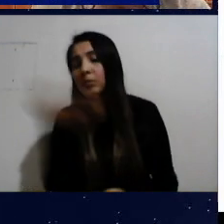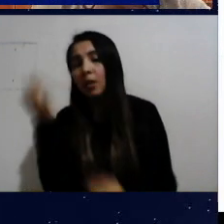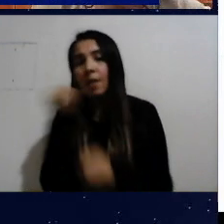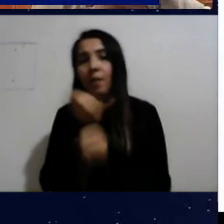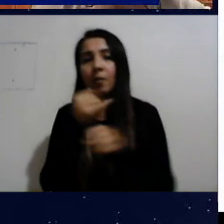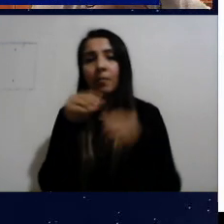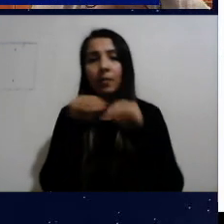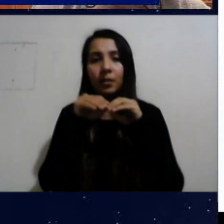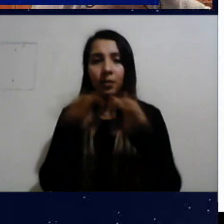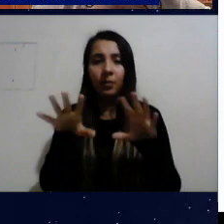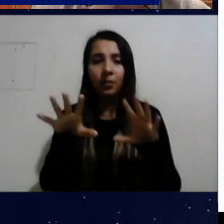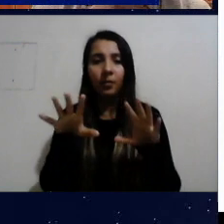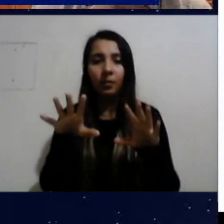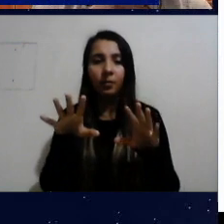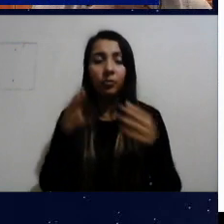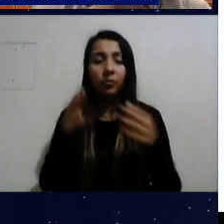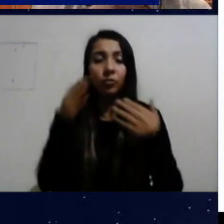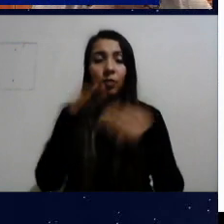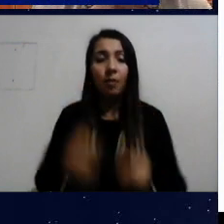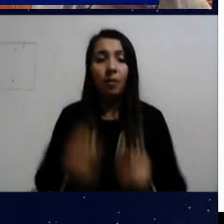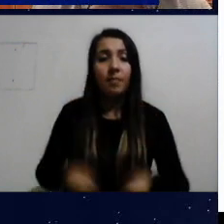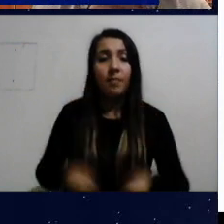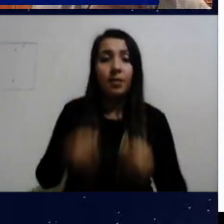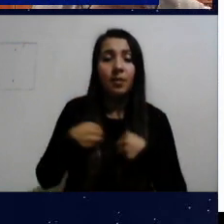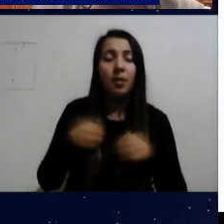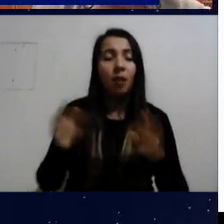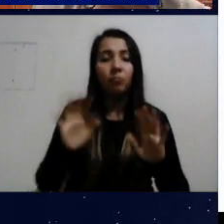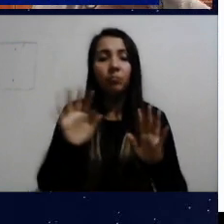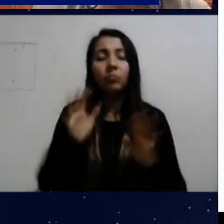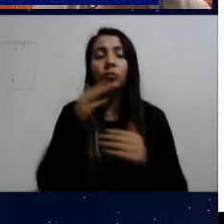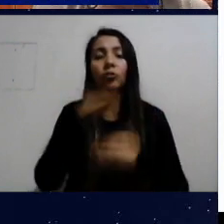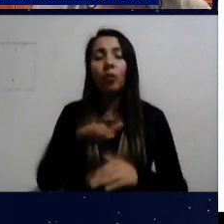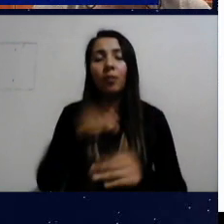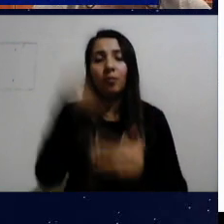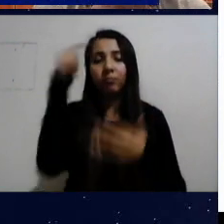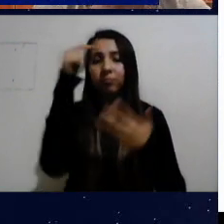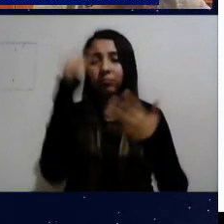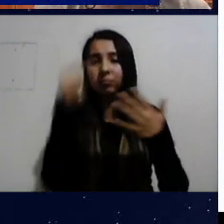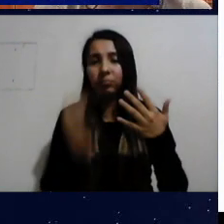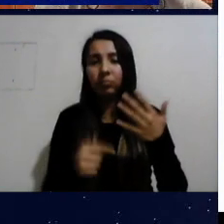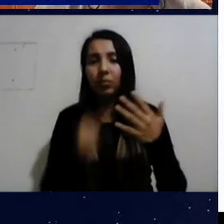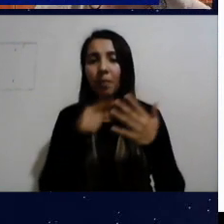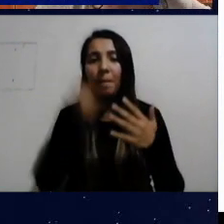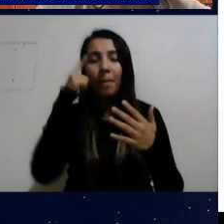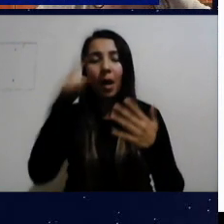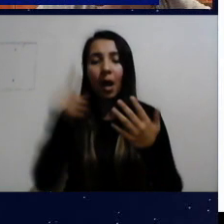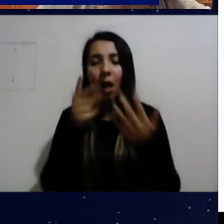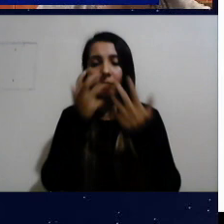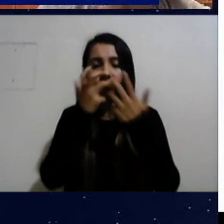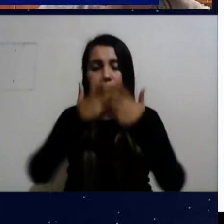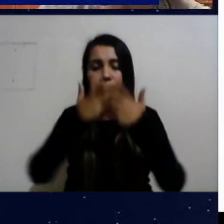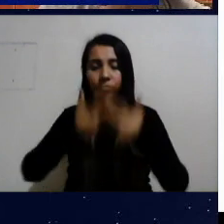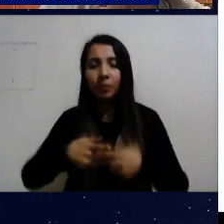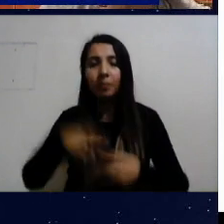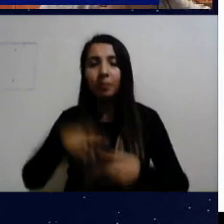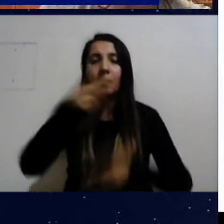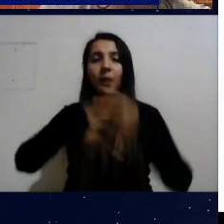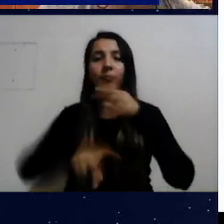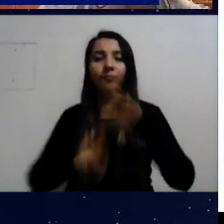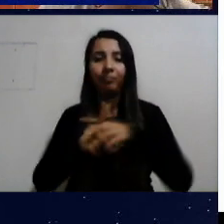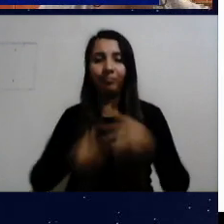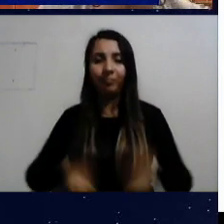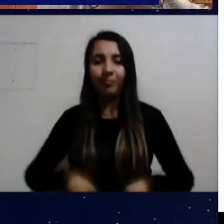restos, información que tenemos no de vida, sino de los elementos de la vida, que los elementos más